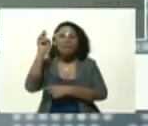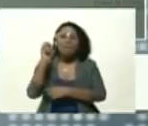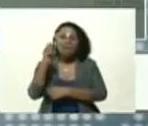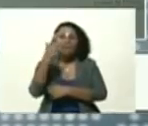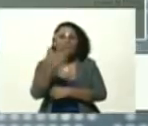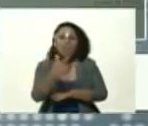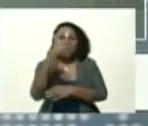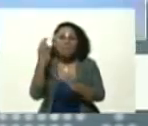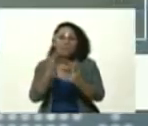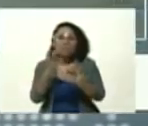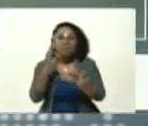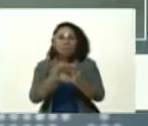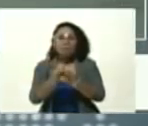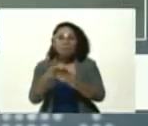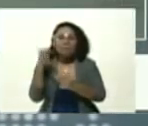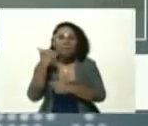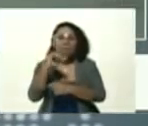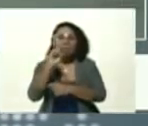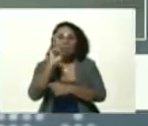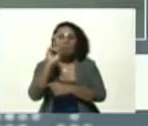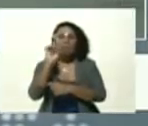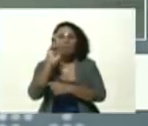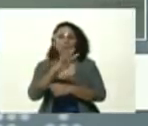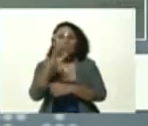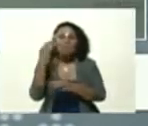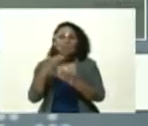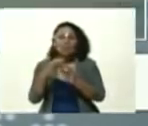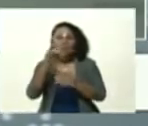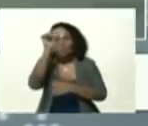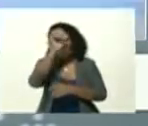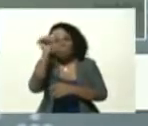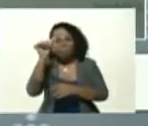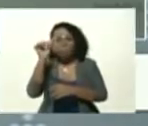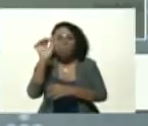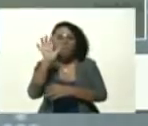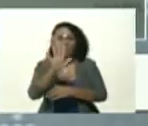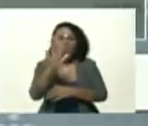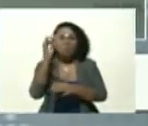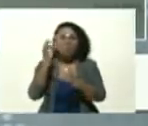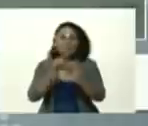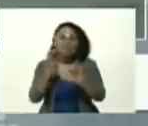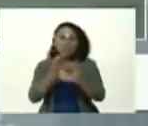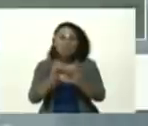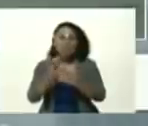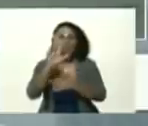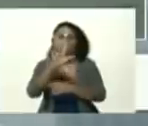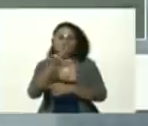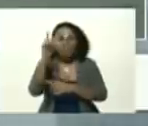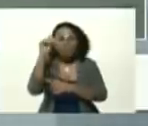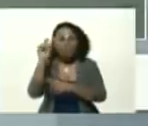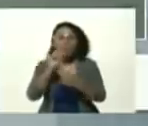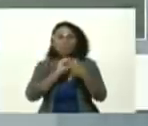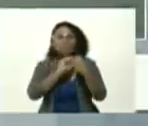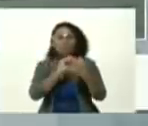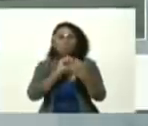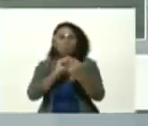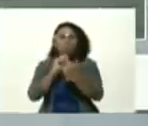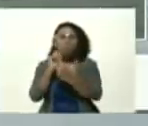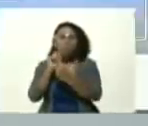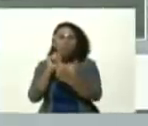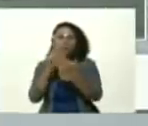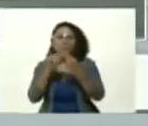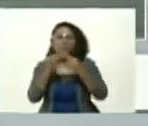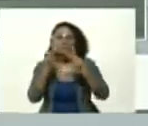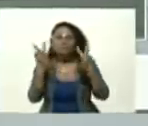de septiembre, el sábado 4 de septiembre, el domingo 5 de septiembre, 3 días de diálogo por la